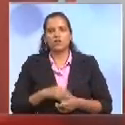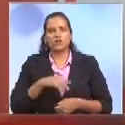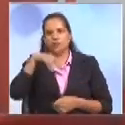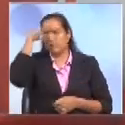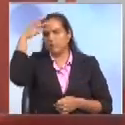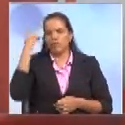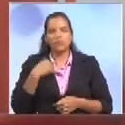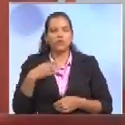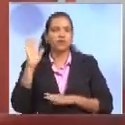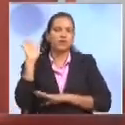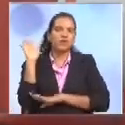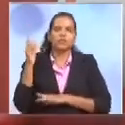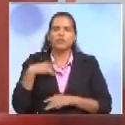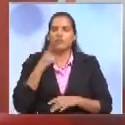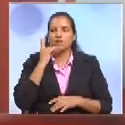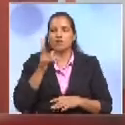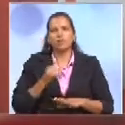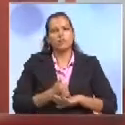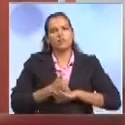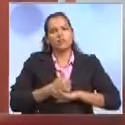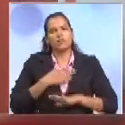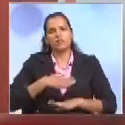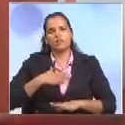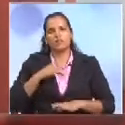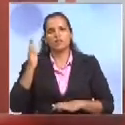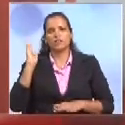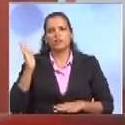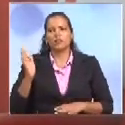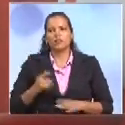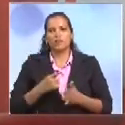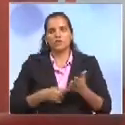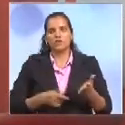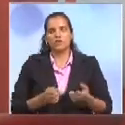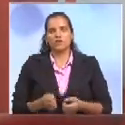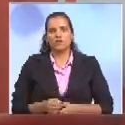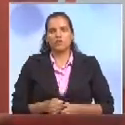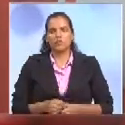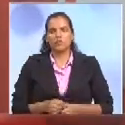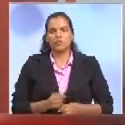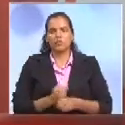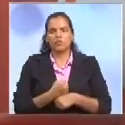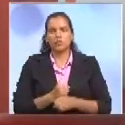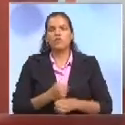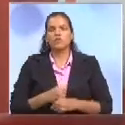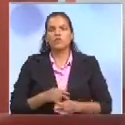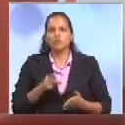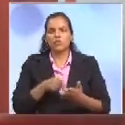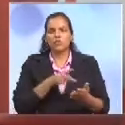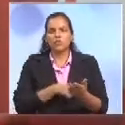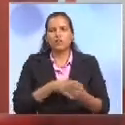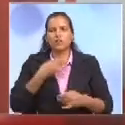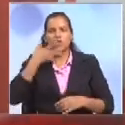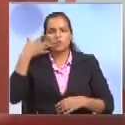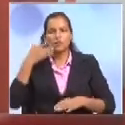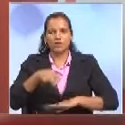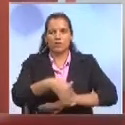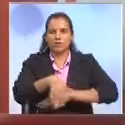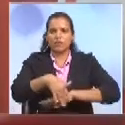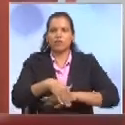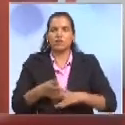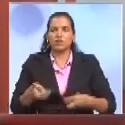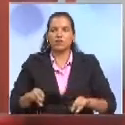cansados de promesas, solicitan a las autoridades, al alcalde específicamente, que se inicien los proyectos de mejoramiento de calles